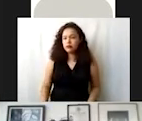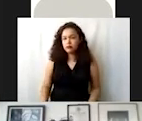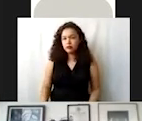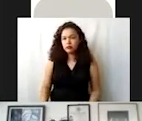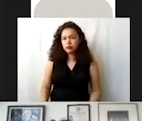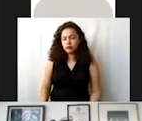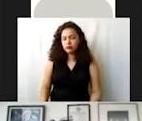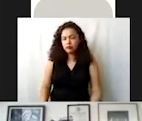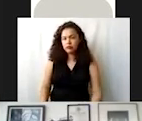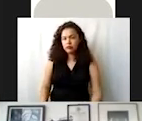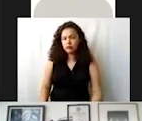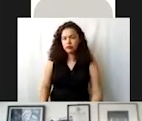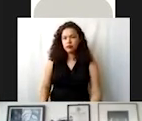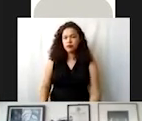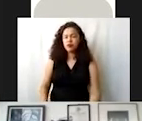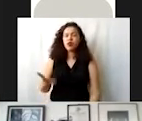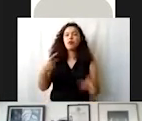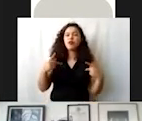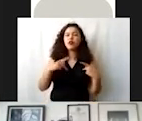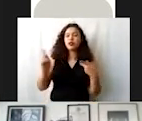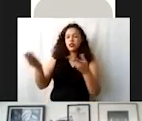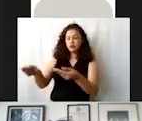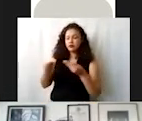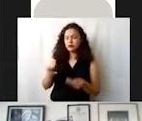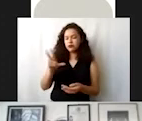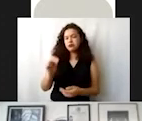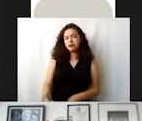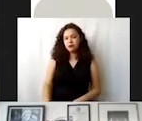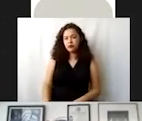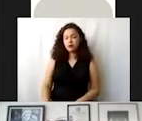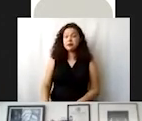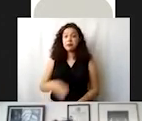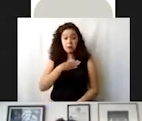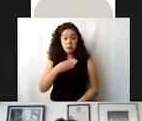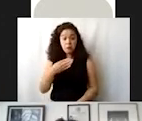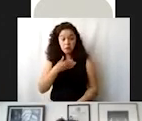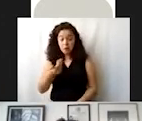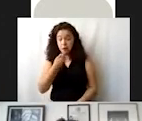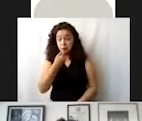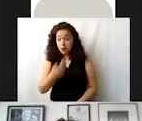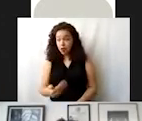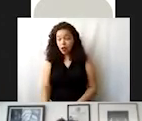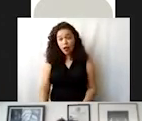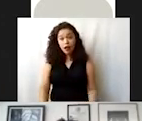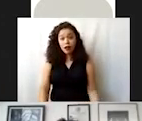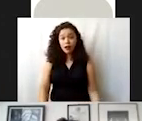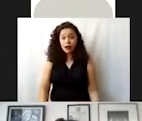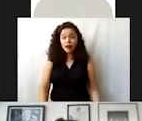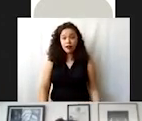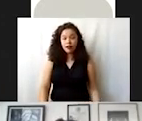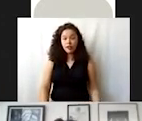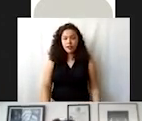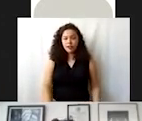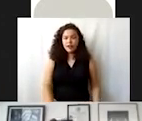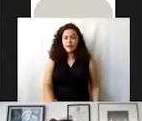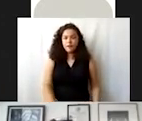No para quien lo reciba, ¿sí? Bueno, pues muy bien. Como que aunque